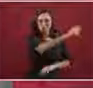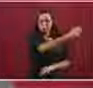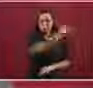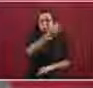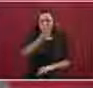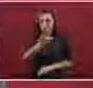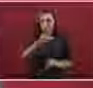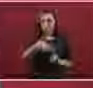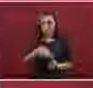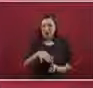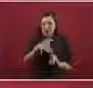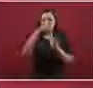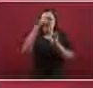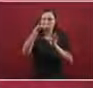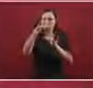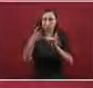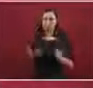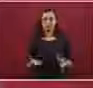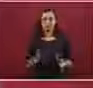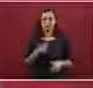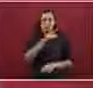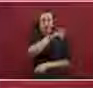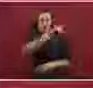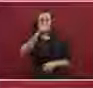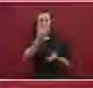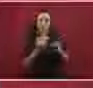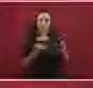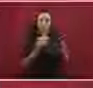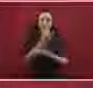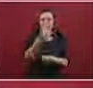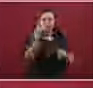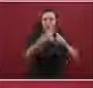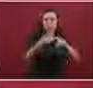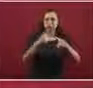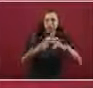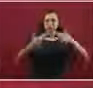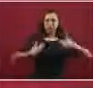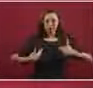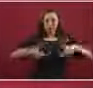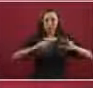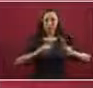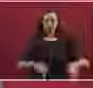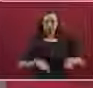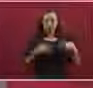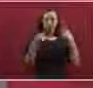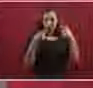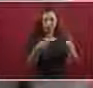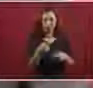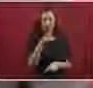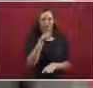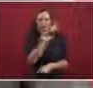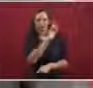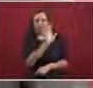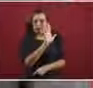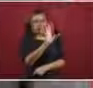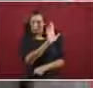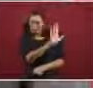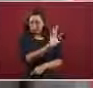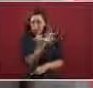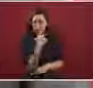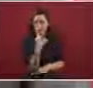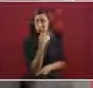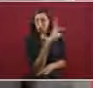Ellos deciden quién los representa, como también nosotros